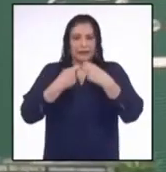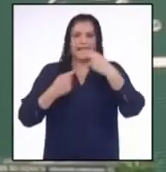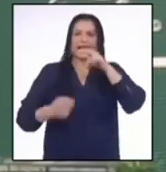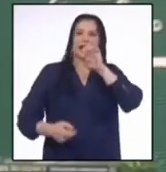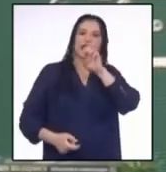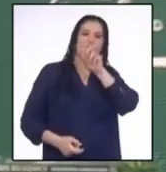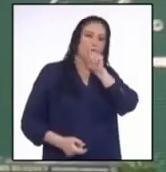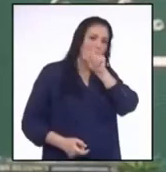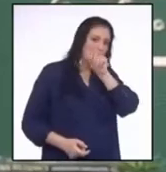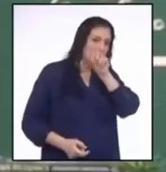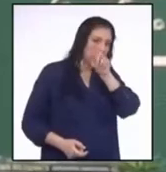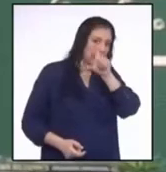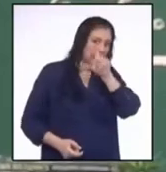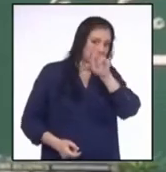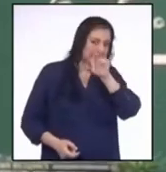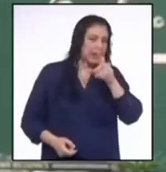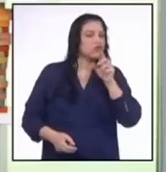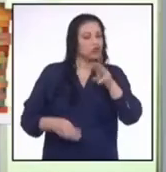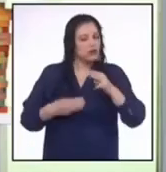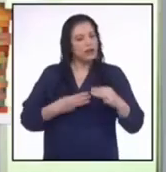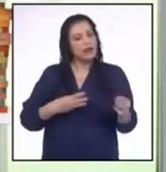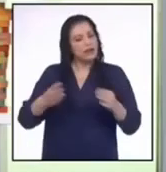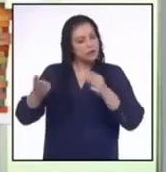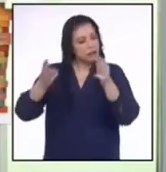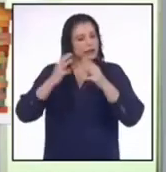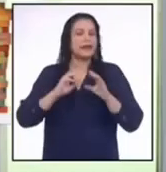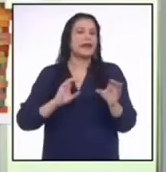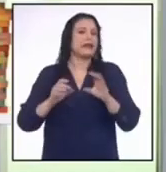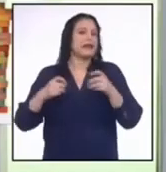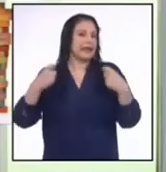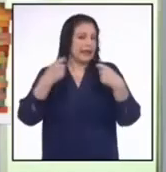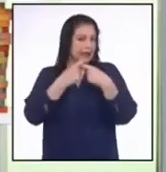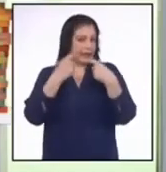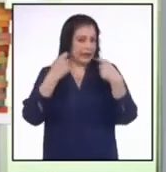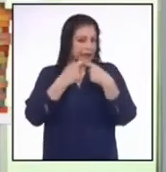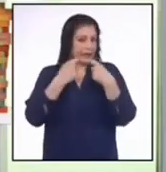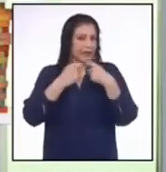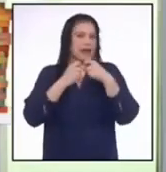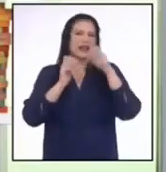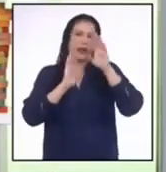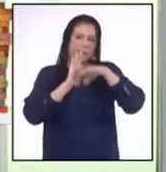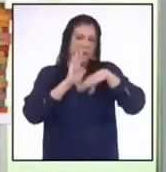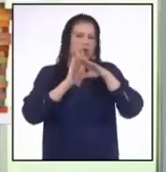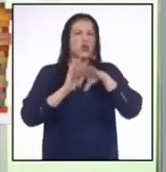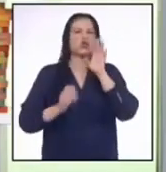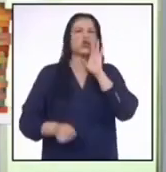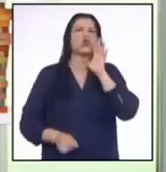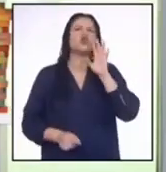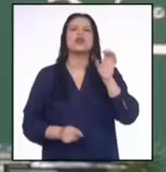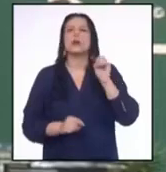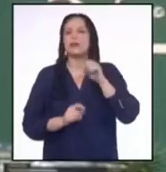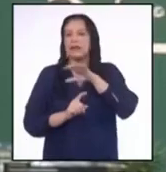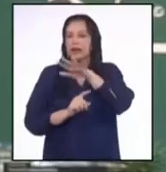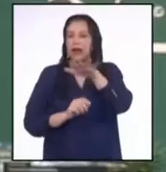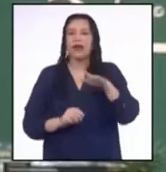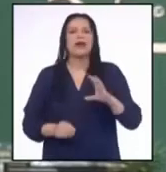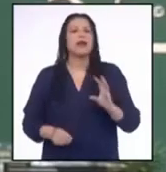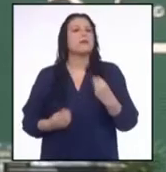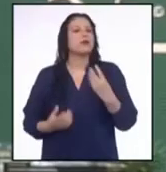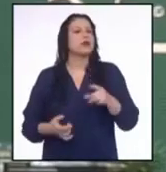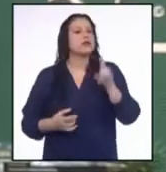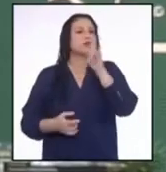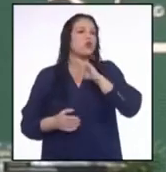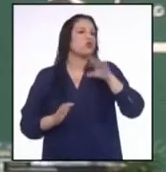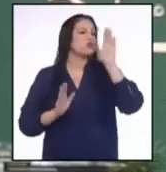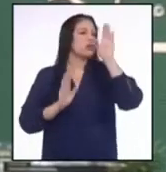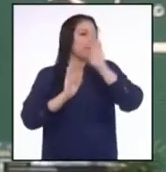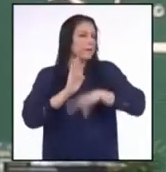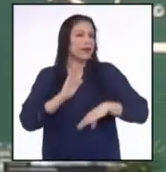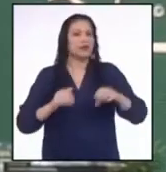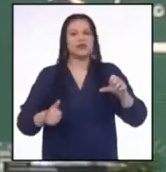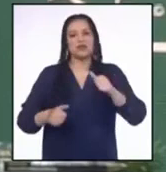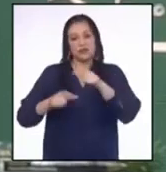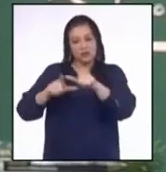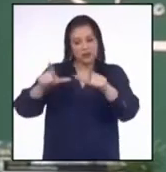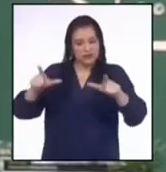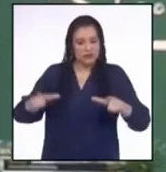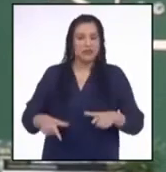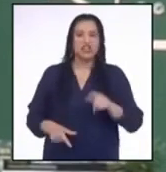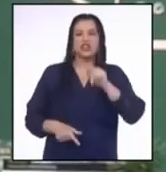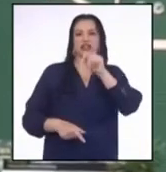eólica es una de las formas de generación de energía que menos contamina, ¿por qué se usa en menor medida que las